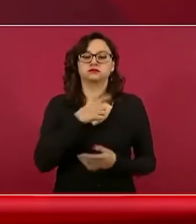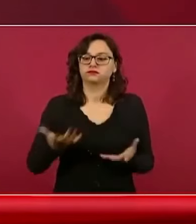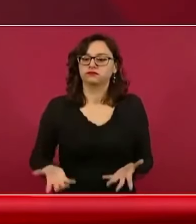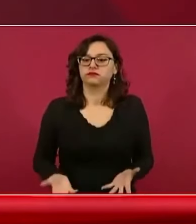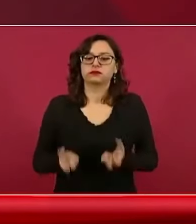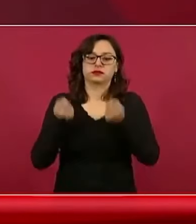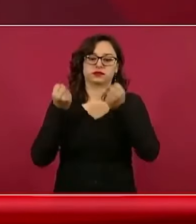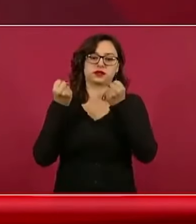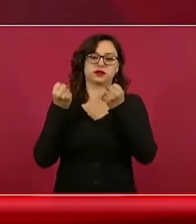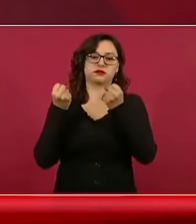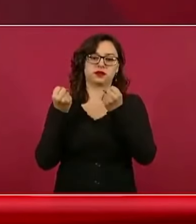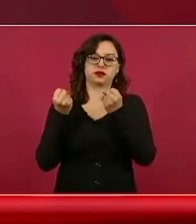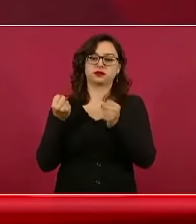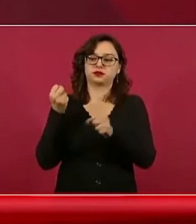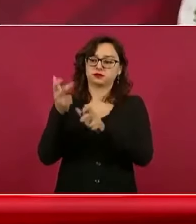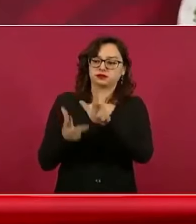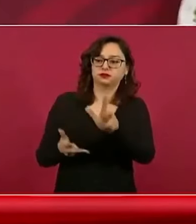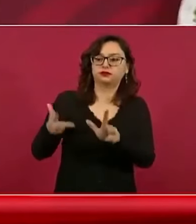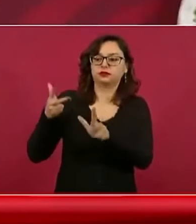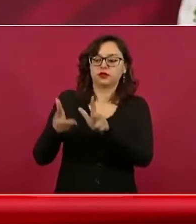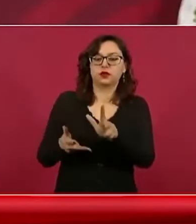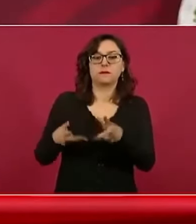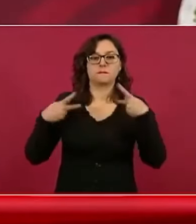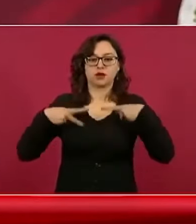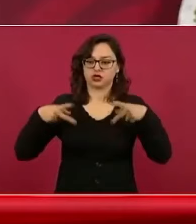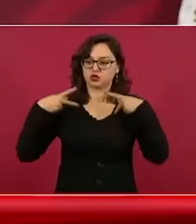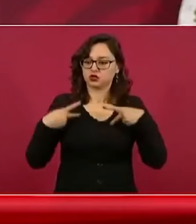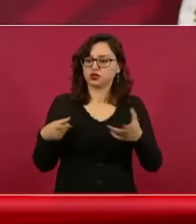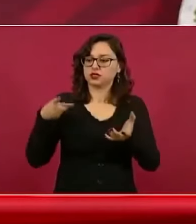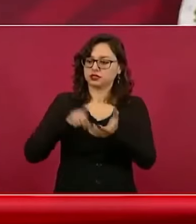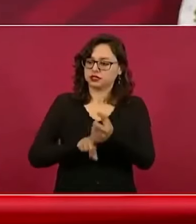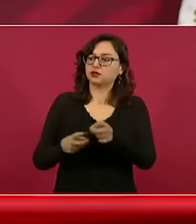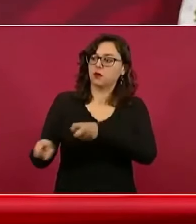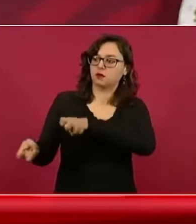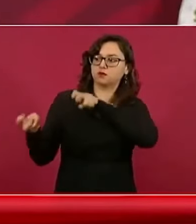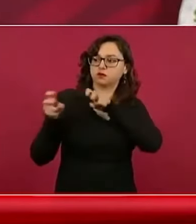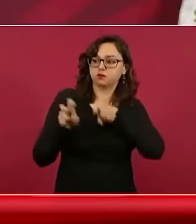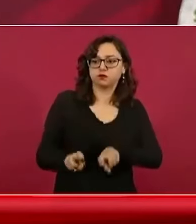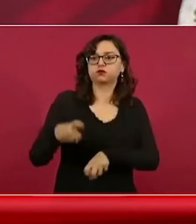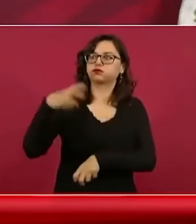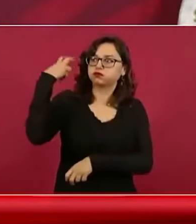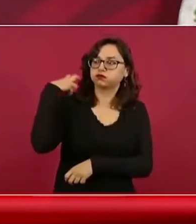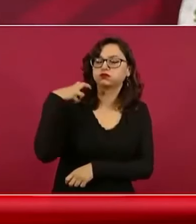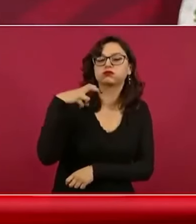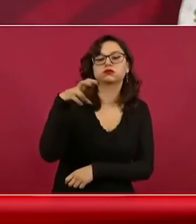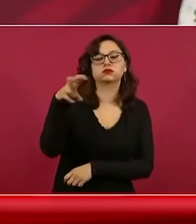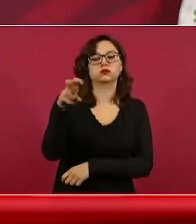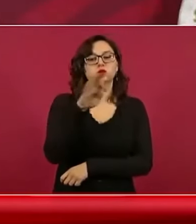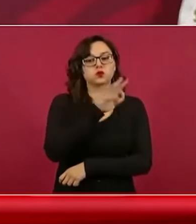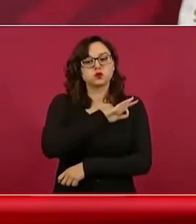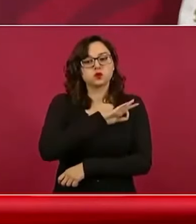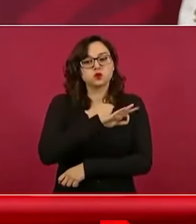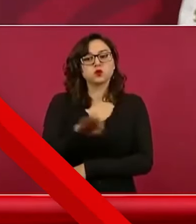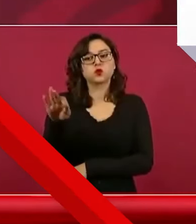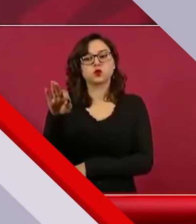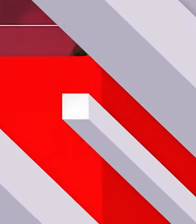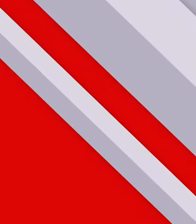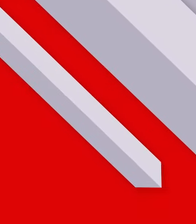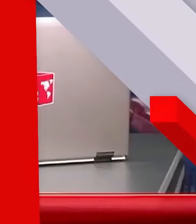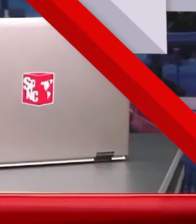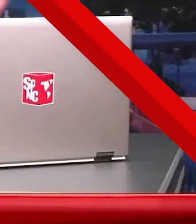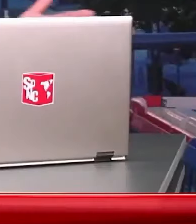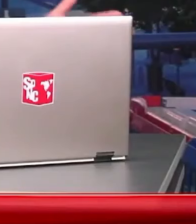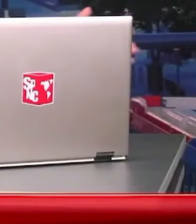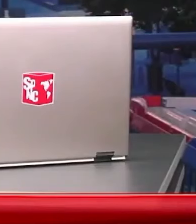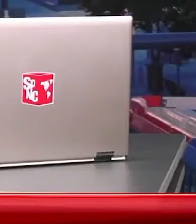el ferrocarril de pasajeros yo tengo como meta